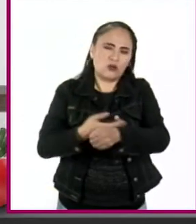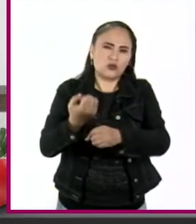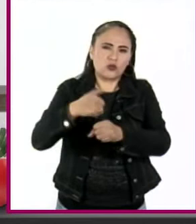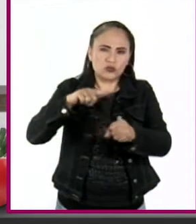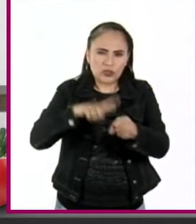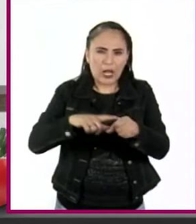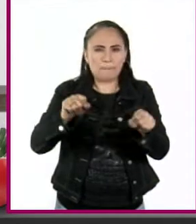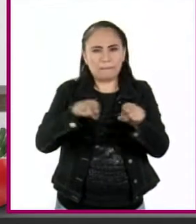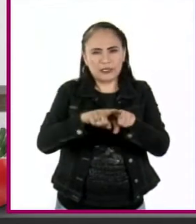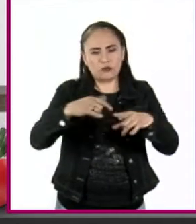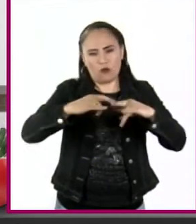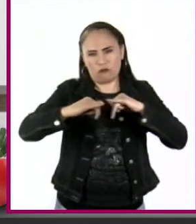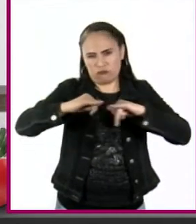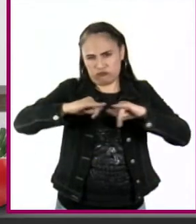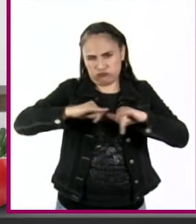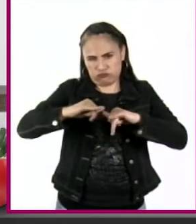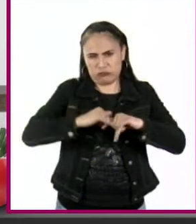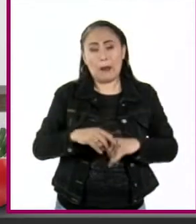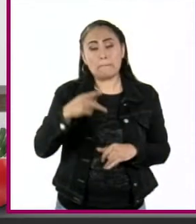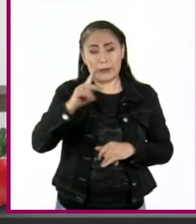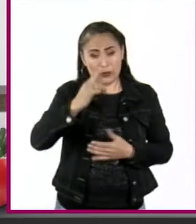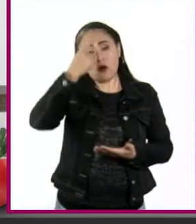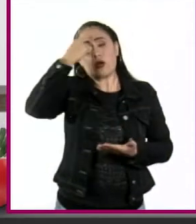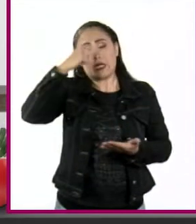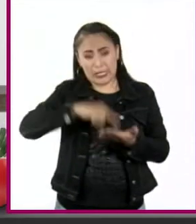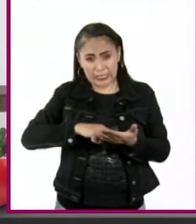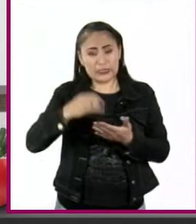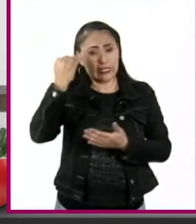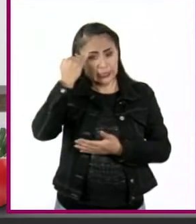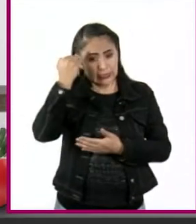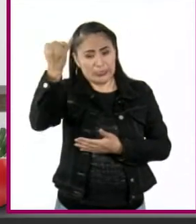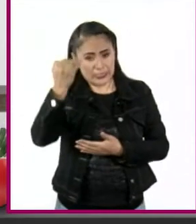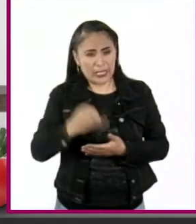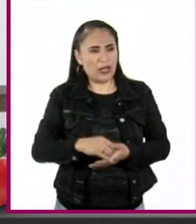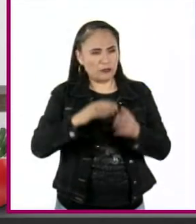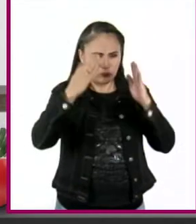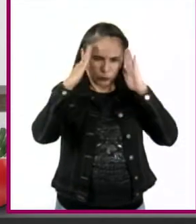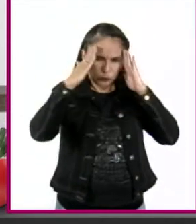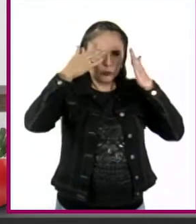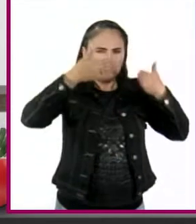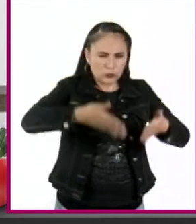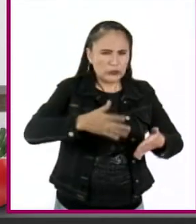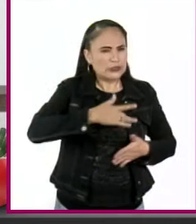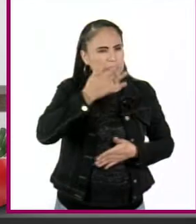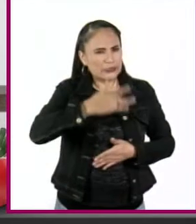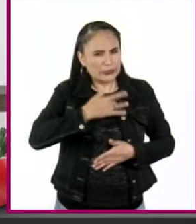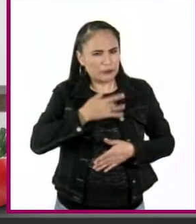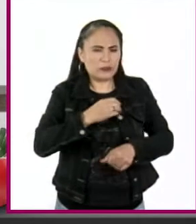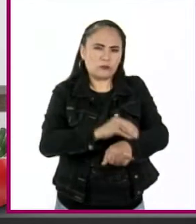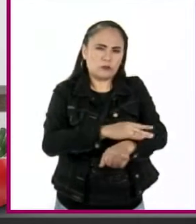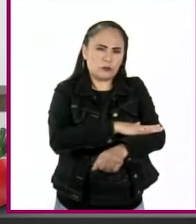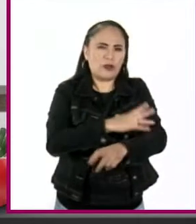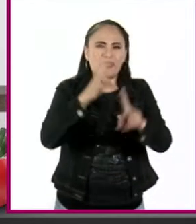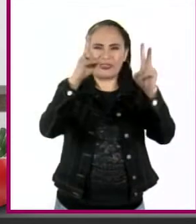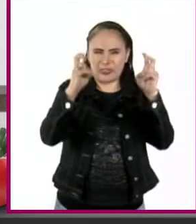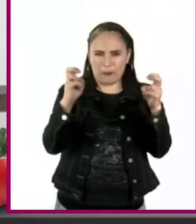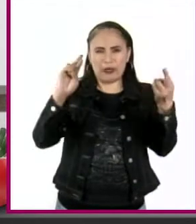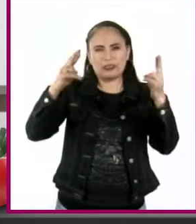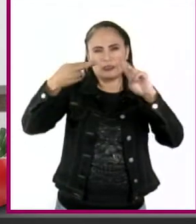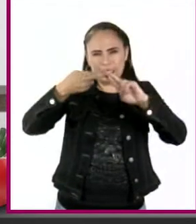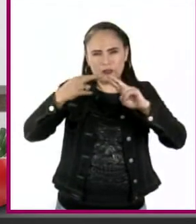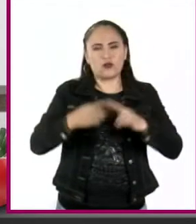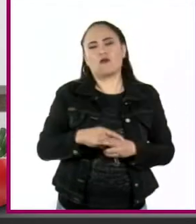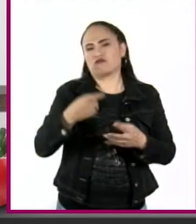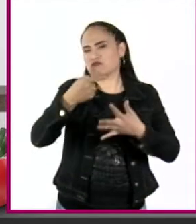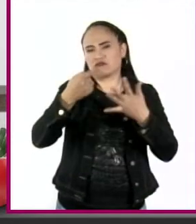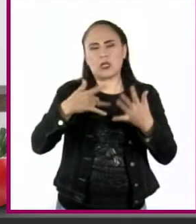debían seguir ocupando un sitio prominente las creencias, ideas, devociones, sentimientos y conductas religiosas, ocios, fiestas